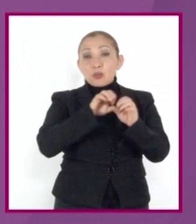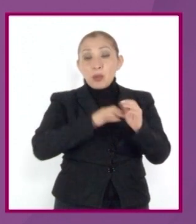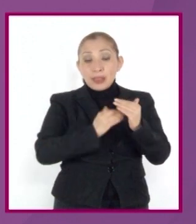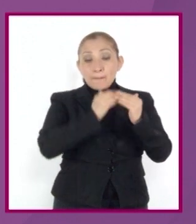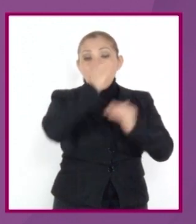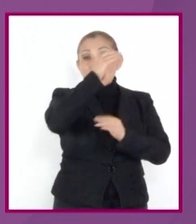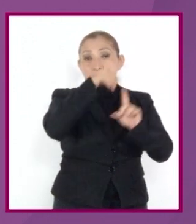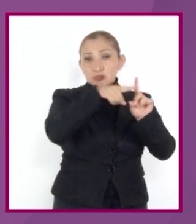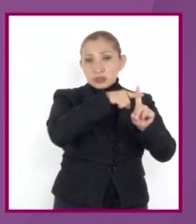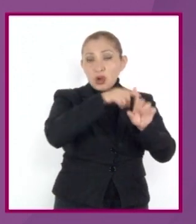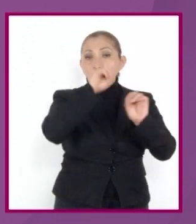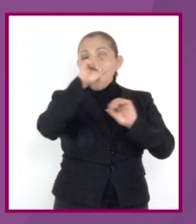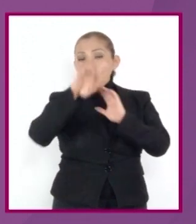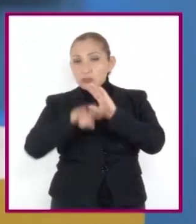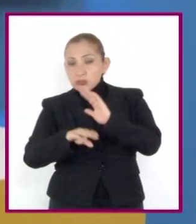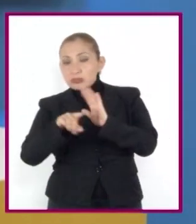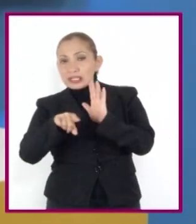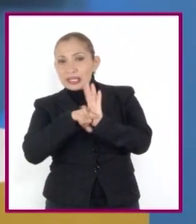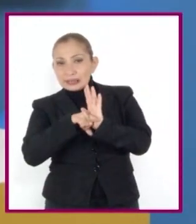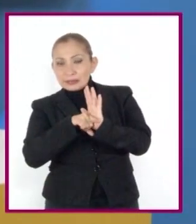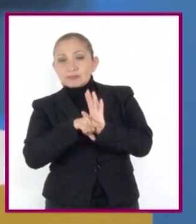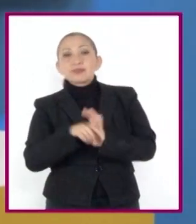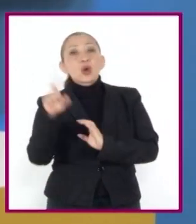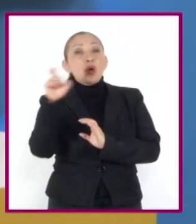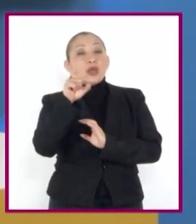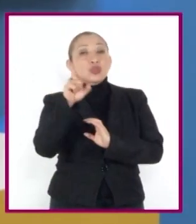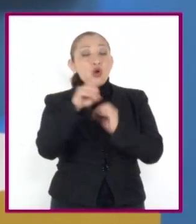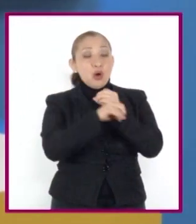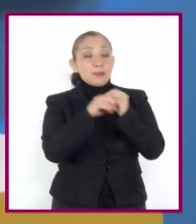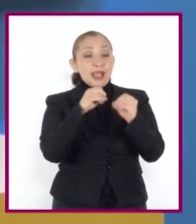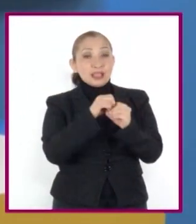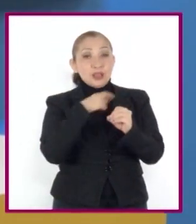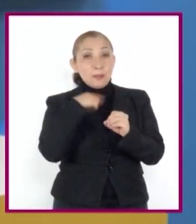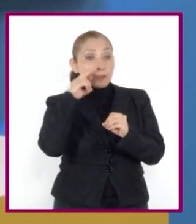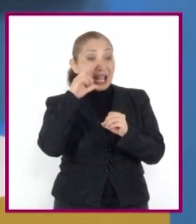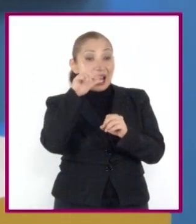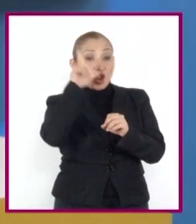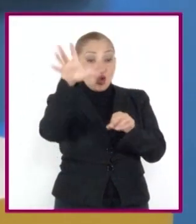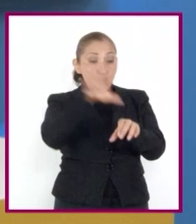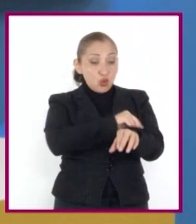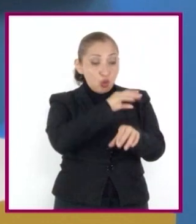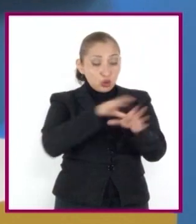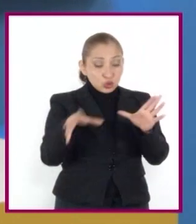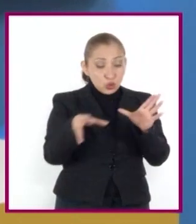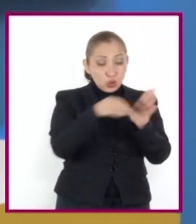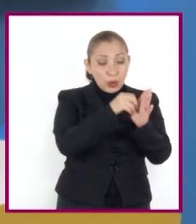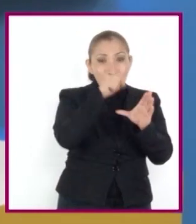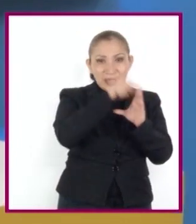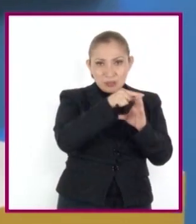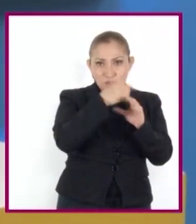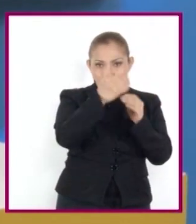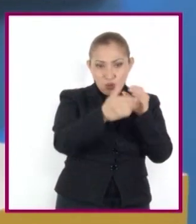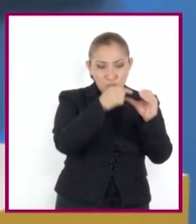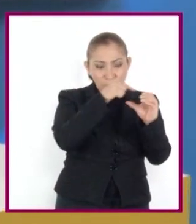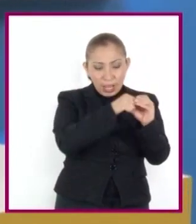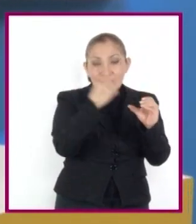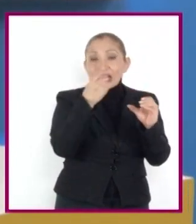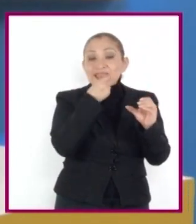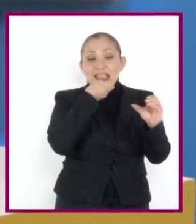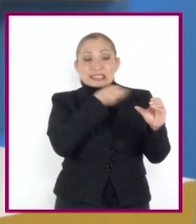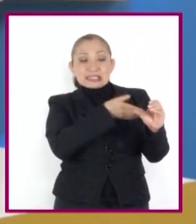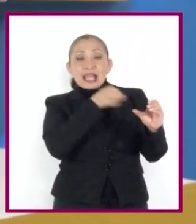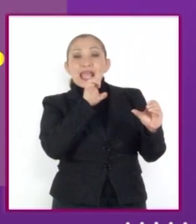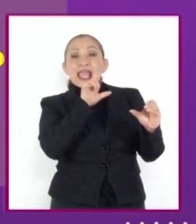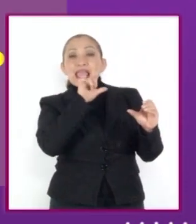carga positiva o negativa. Cuando un cuerpo adquiere propiedades eléctricas como resultado de este proceso, se dice que